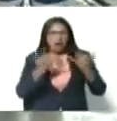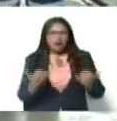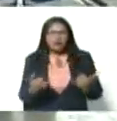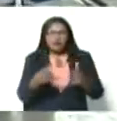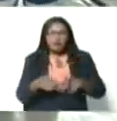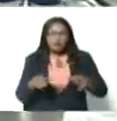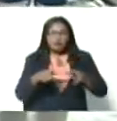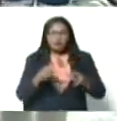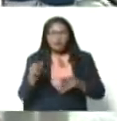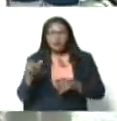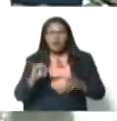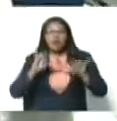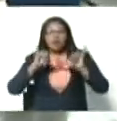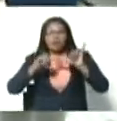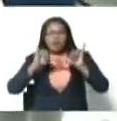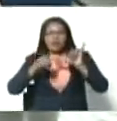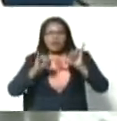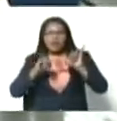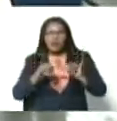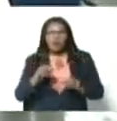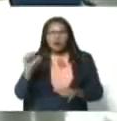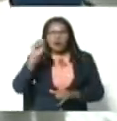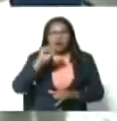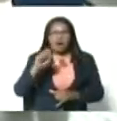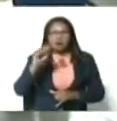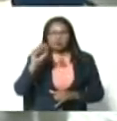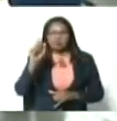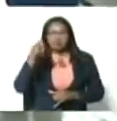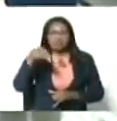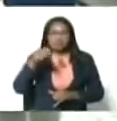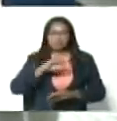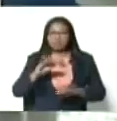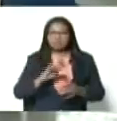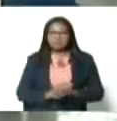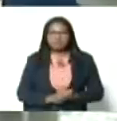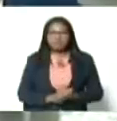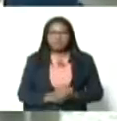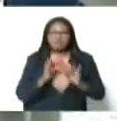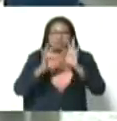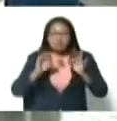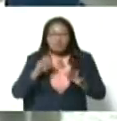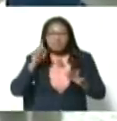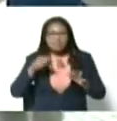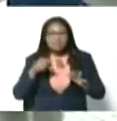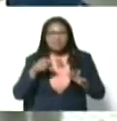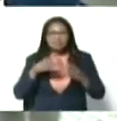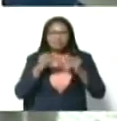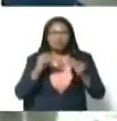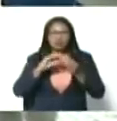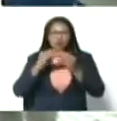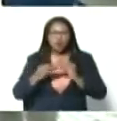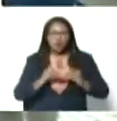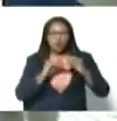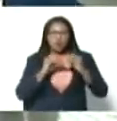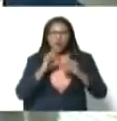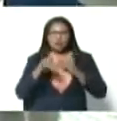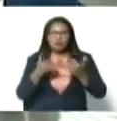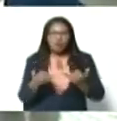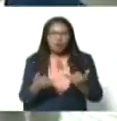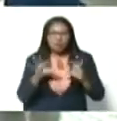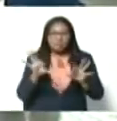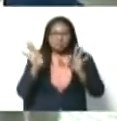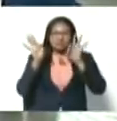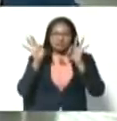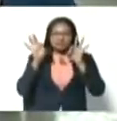le pongo al ingeniero Astip para que él siga en el proceso técnico de todo lo que aquí se ha reparado y todo lo que se ha